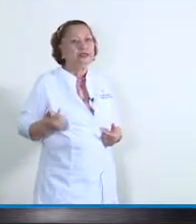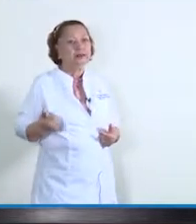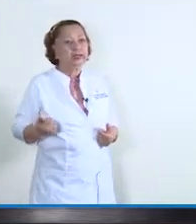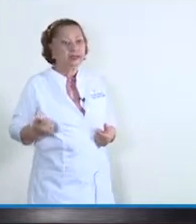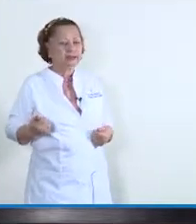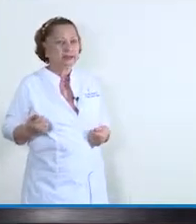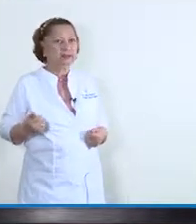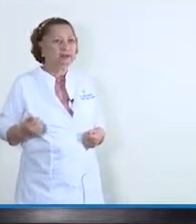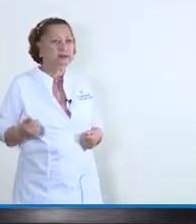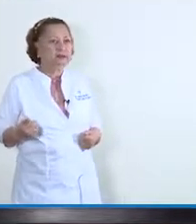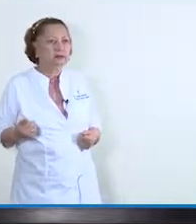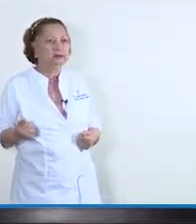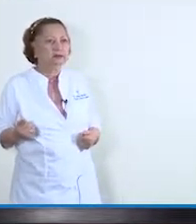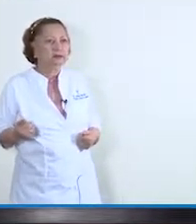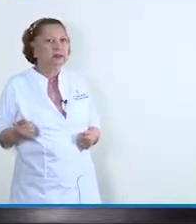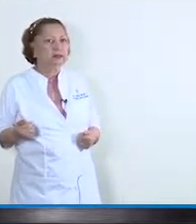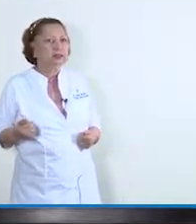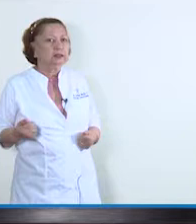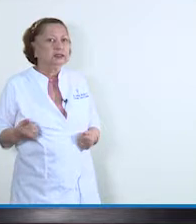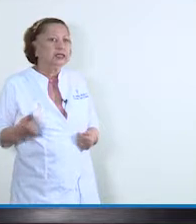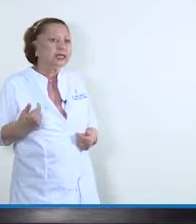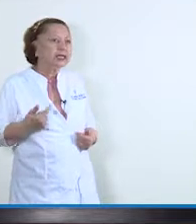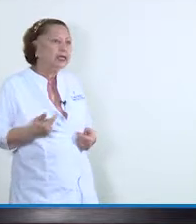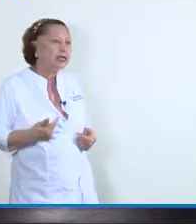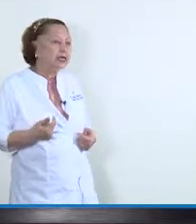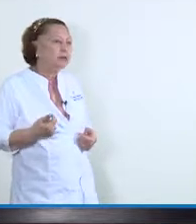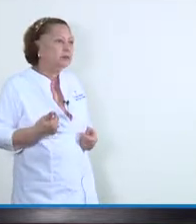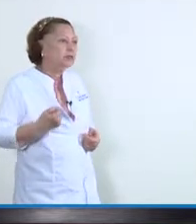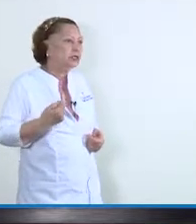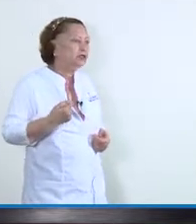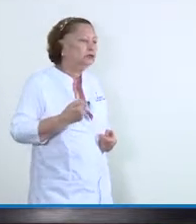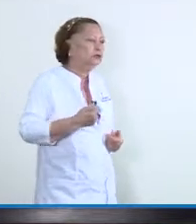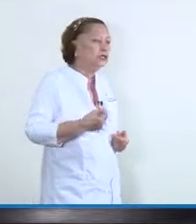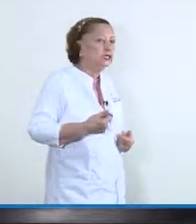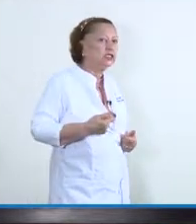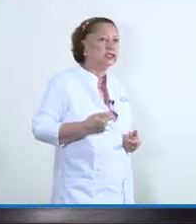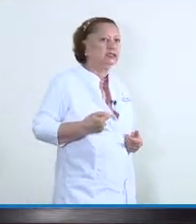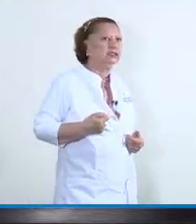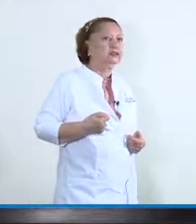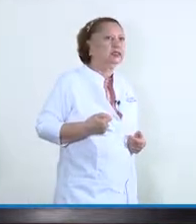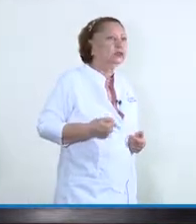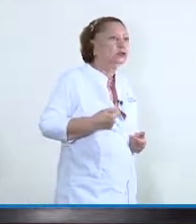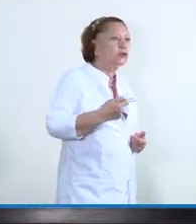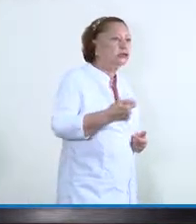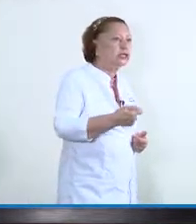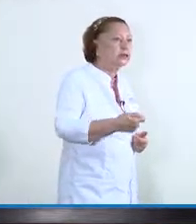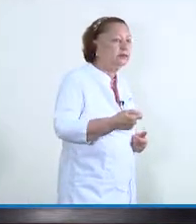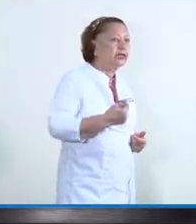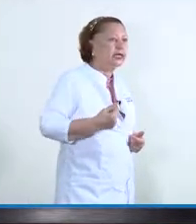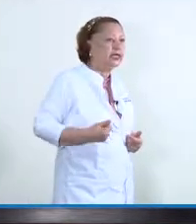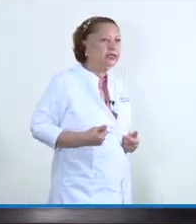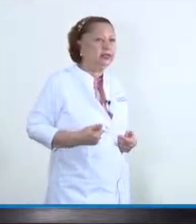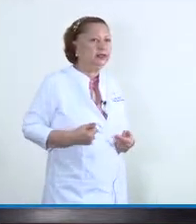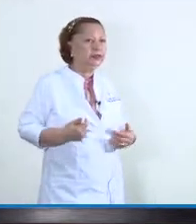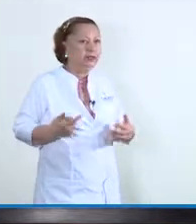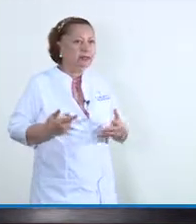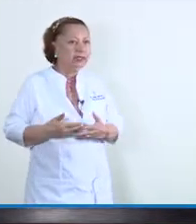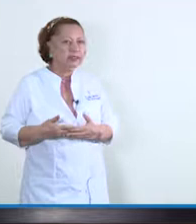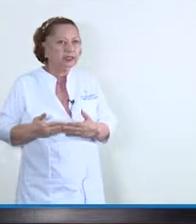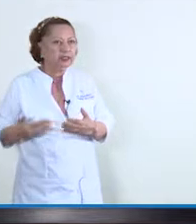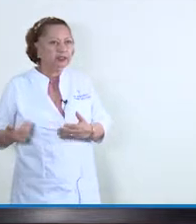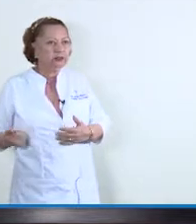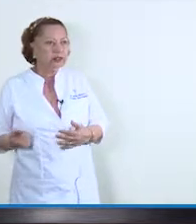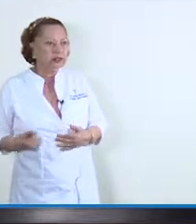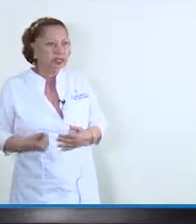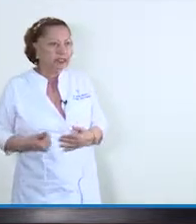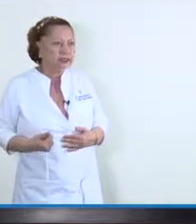o viceversa. Si estás en el campo y tenés tu finquita, tu cocina es bien grande, pero ¿qué